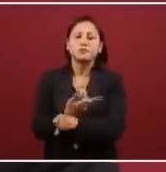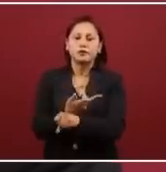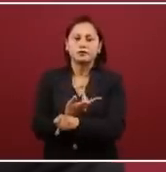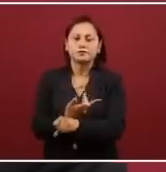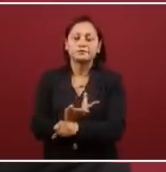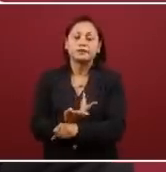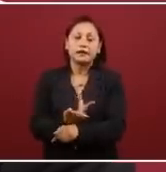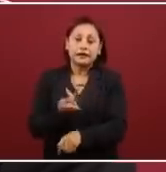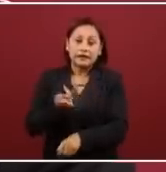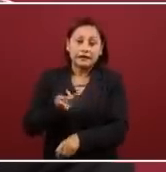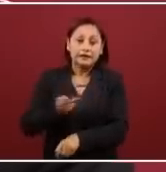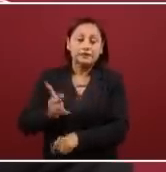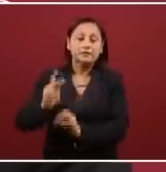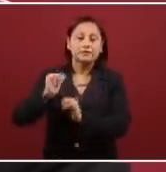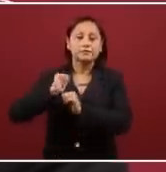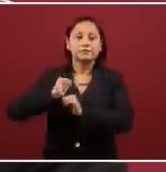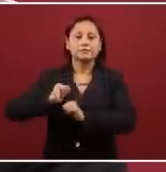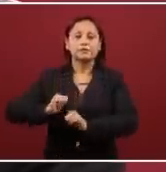Ambiente.